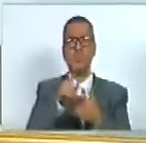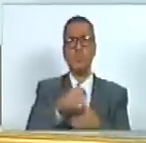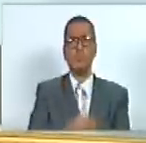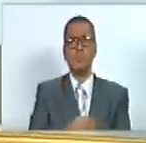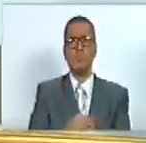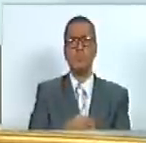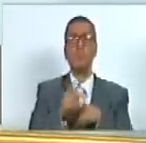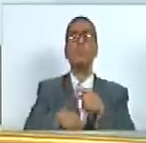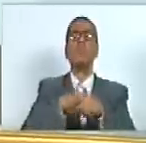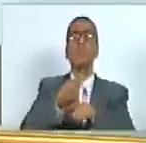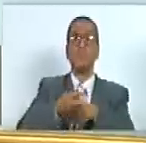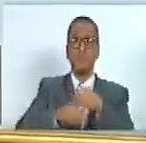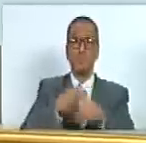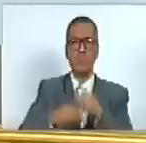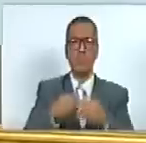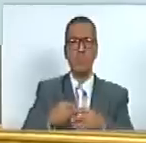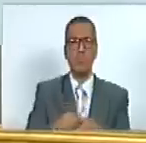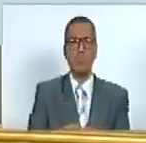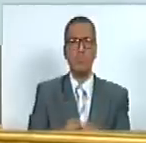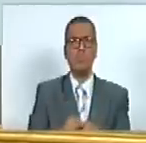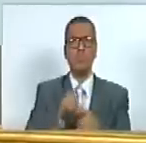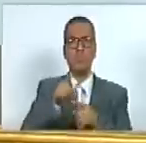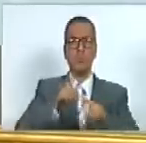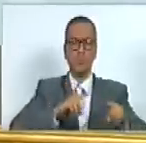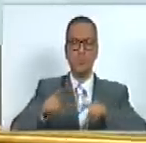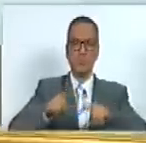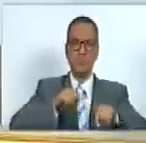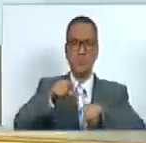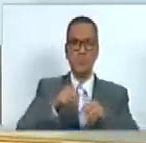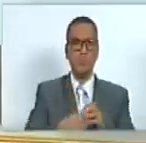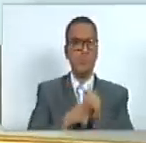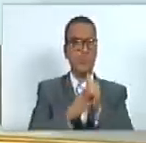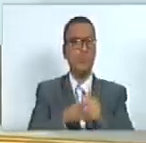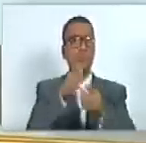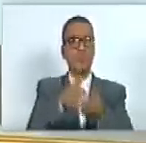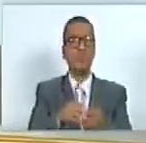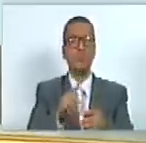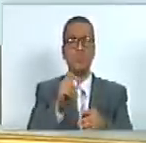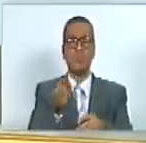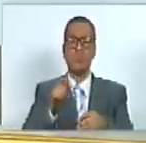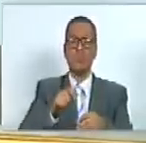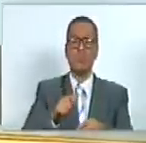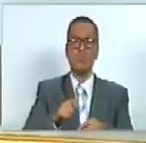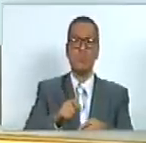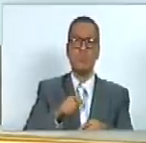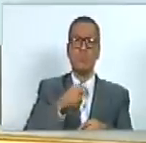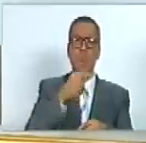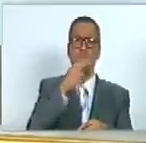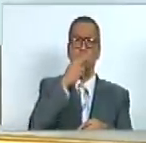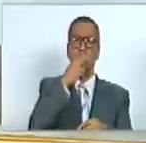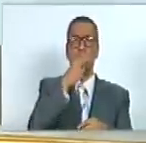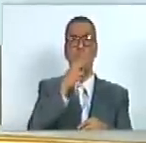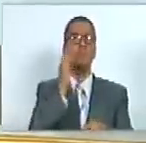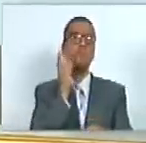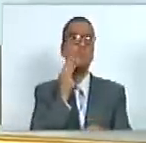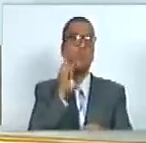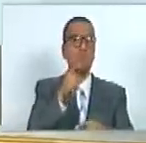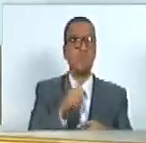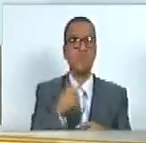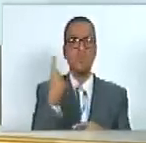que luego se perpetre está dirigida precisamente a atacar a los más vulnerables. Ejemplos